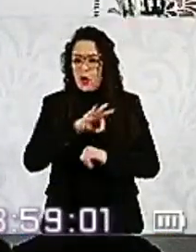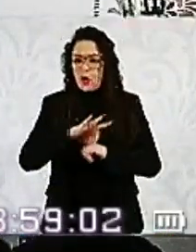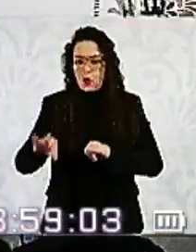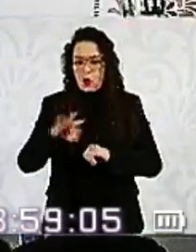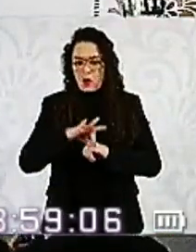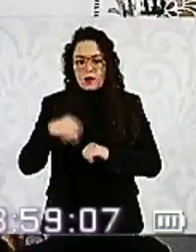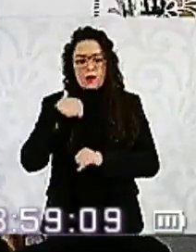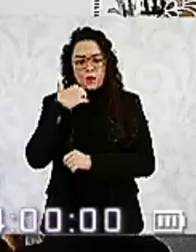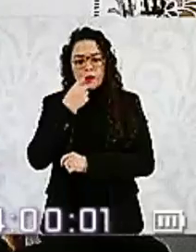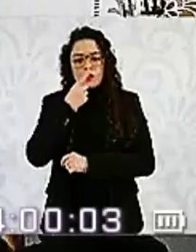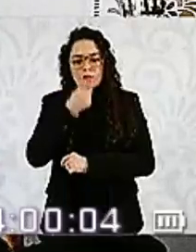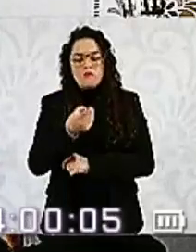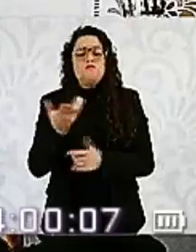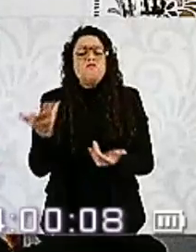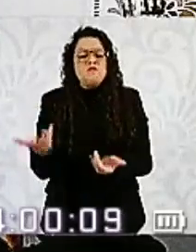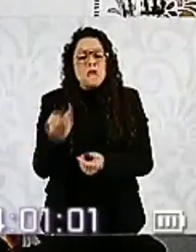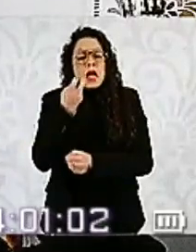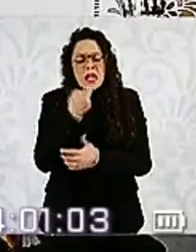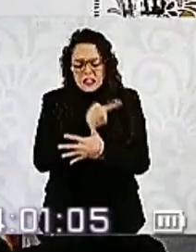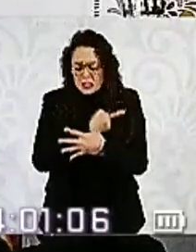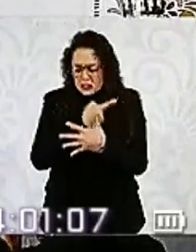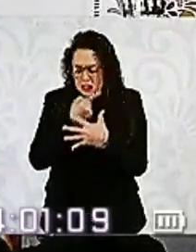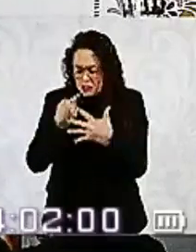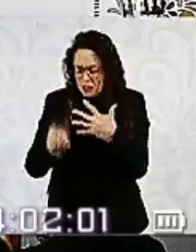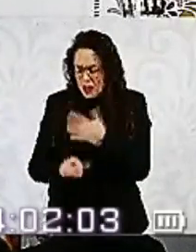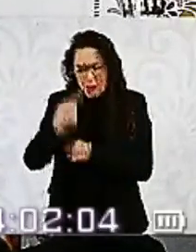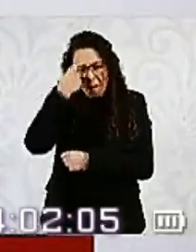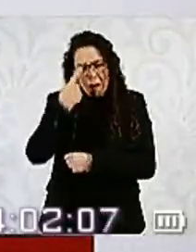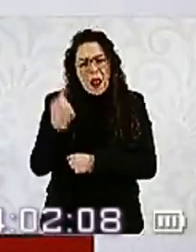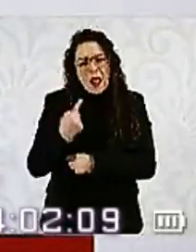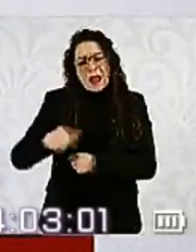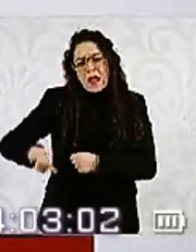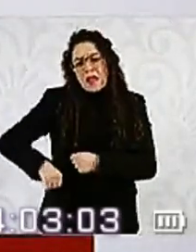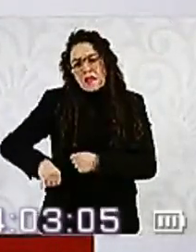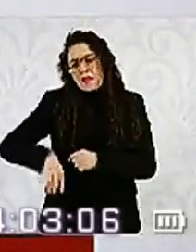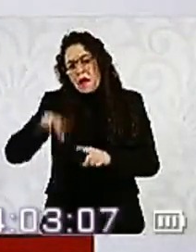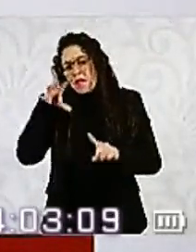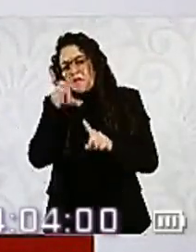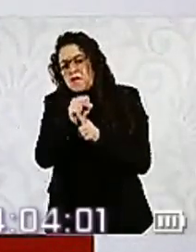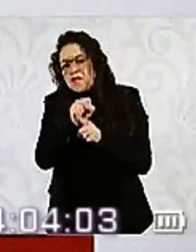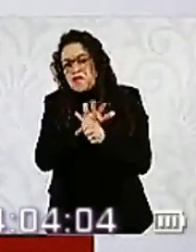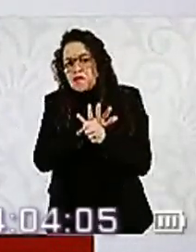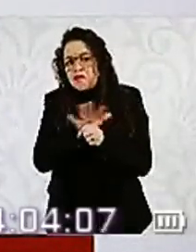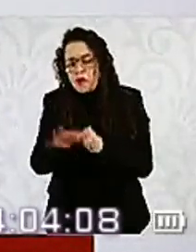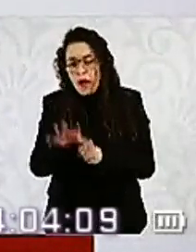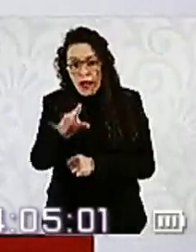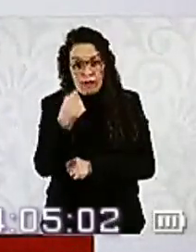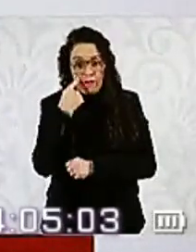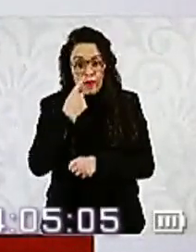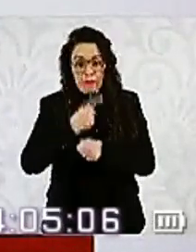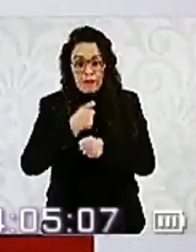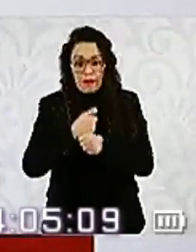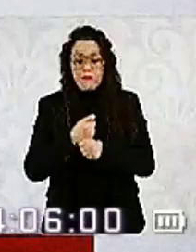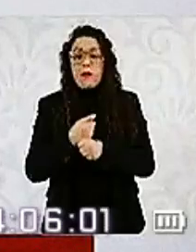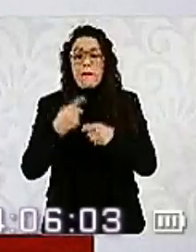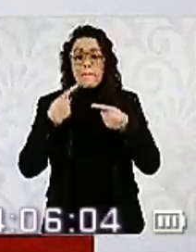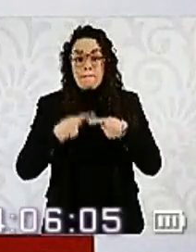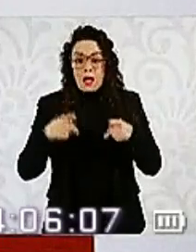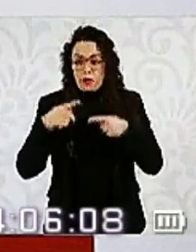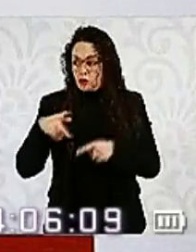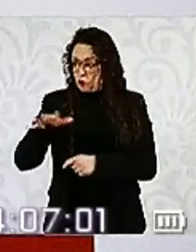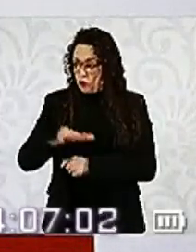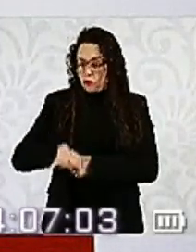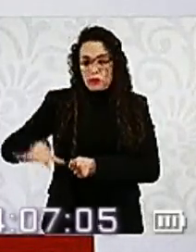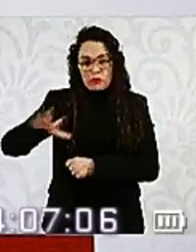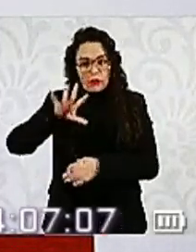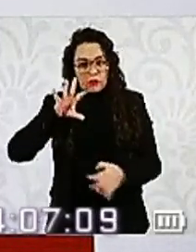dónde vamos o qué pretendemos con todas estas actuaciones, pues es incorporar en principio a la sociedad en la lucha contra la